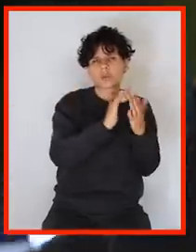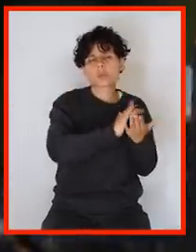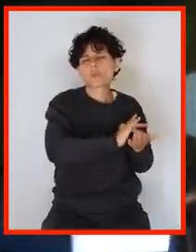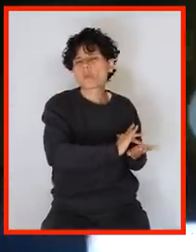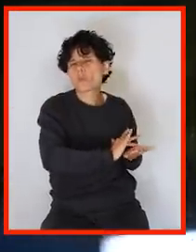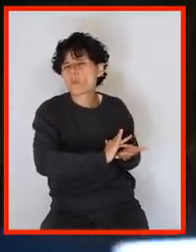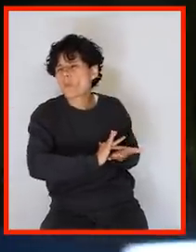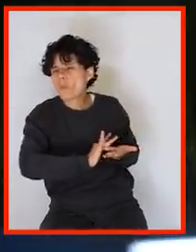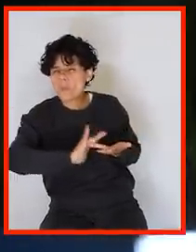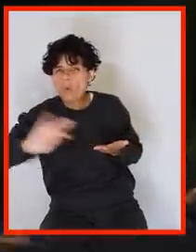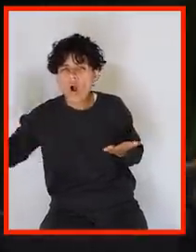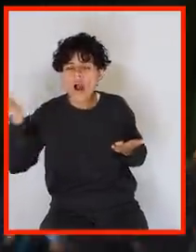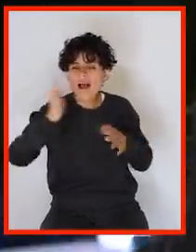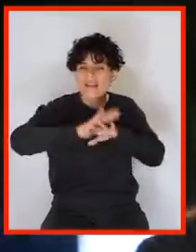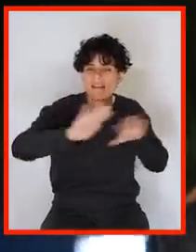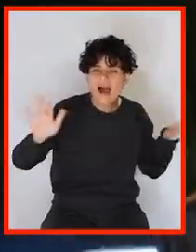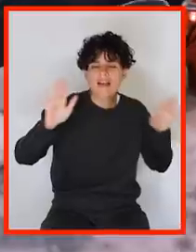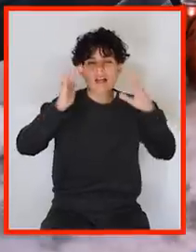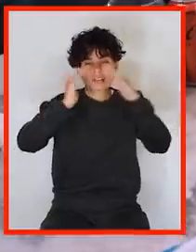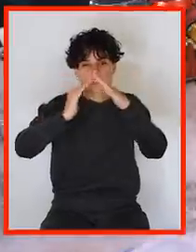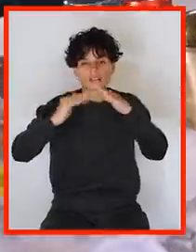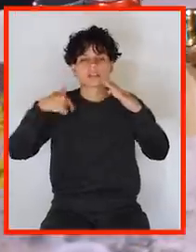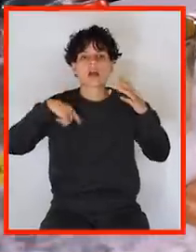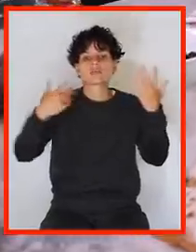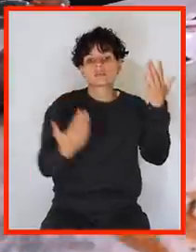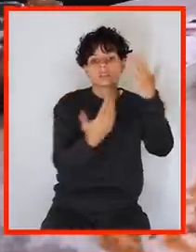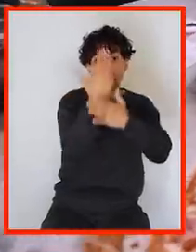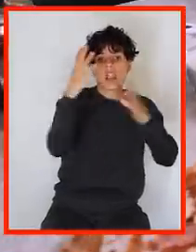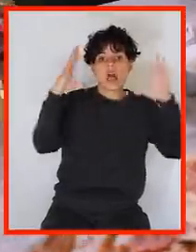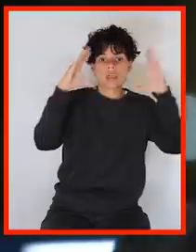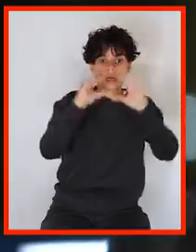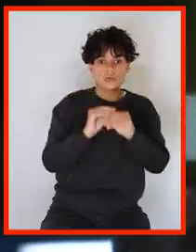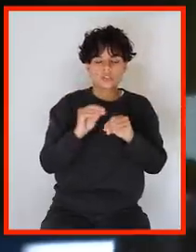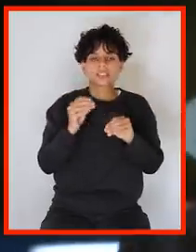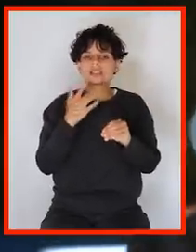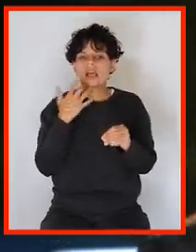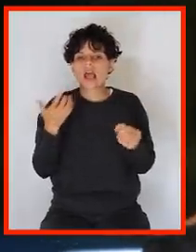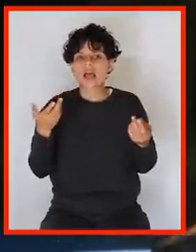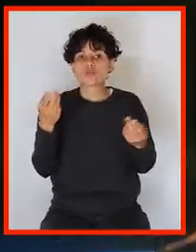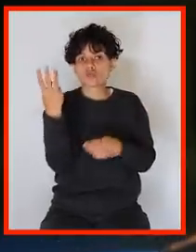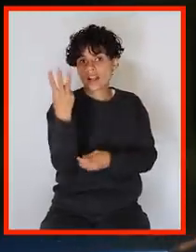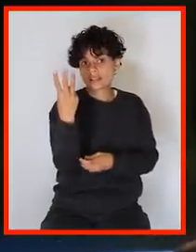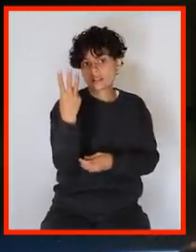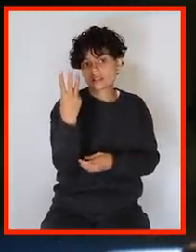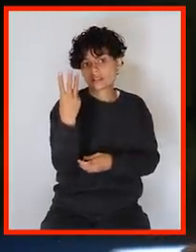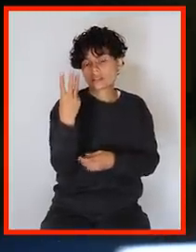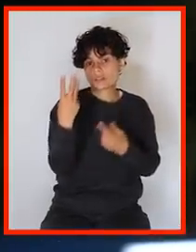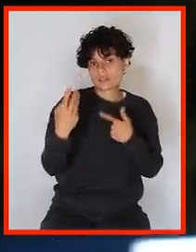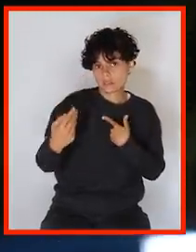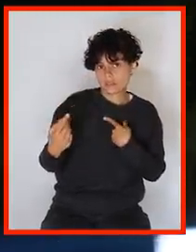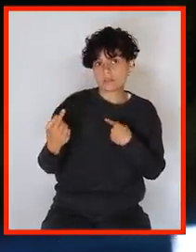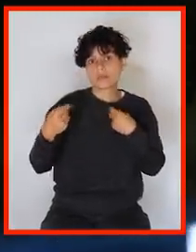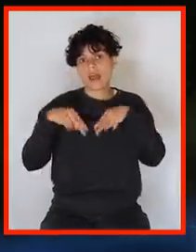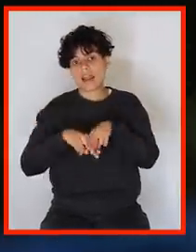llegamos con una casa pelada, hermano, pelada. Para dormir el día, llega la noche, vamos a acostarnos, nos acostamos los tres,